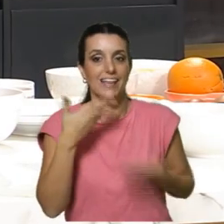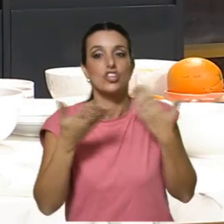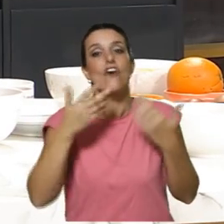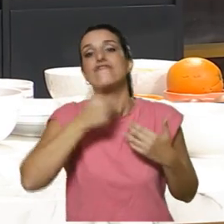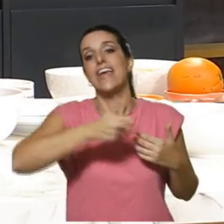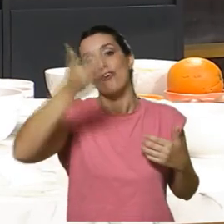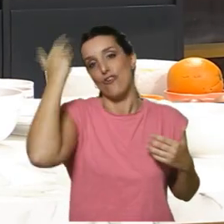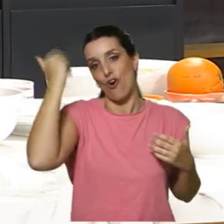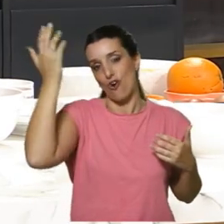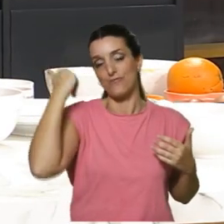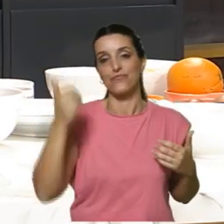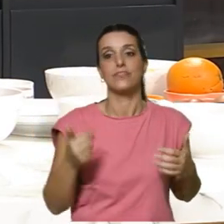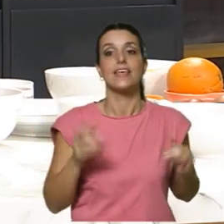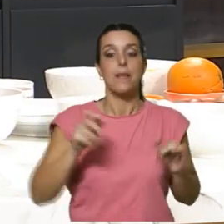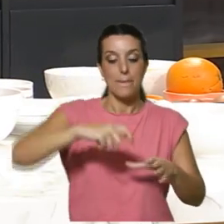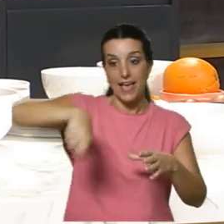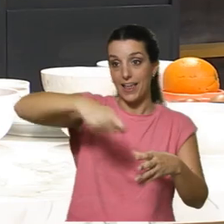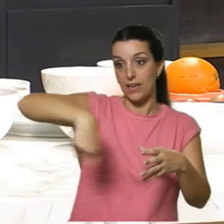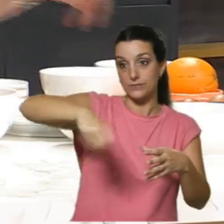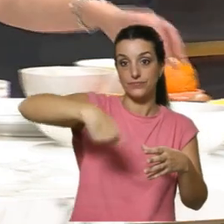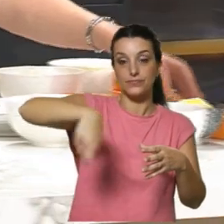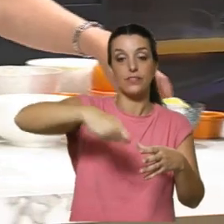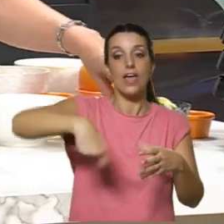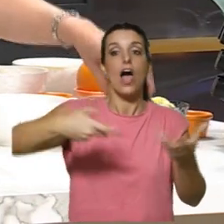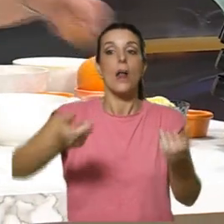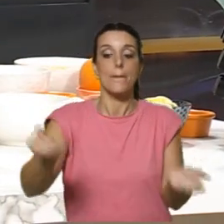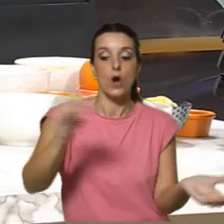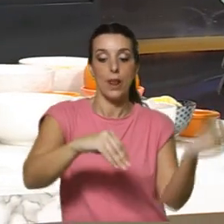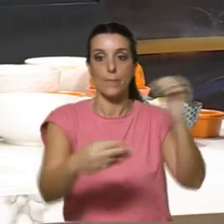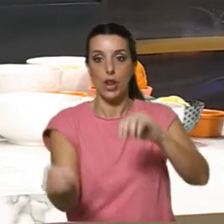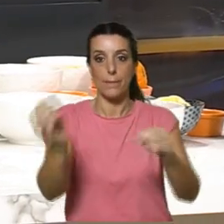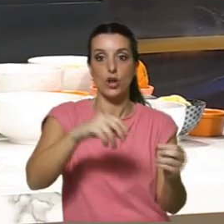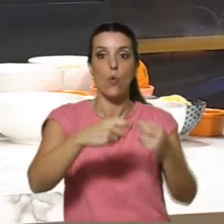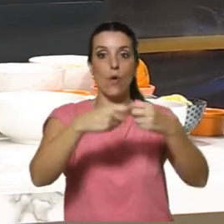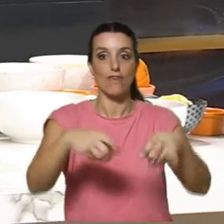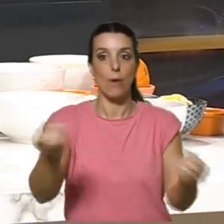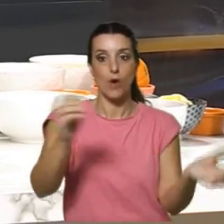Sí. Mirá, vas mezclando bien. Acordate de irlos poniendo de a uno.